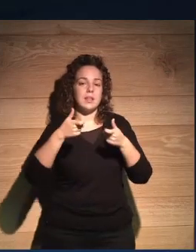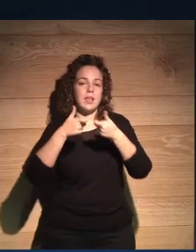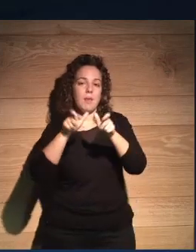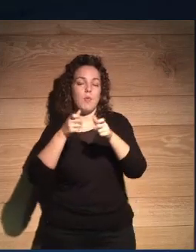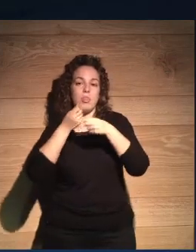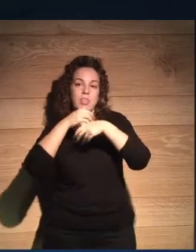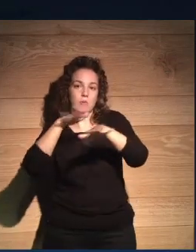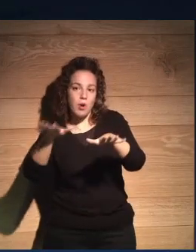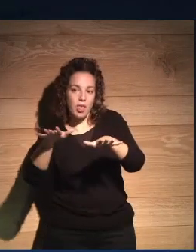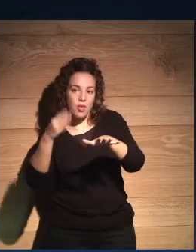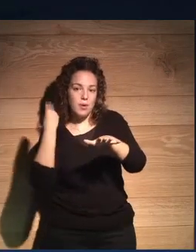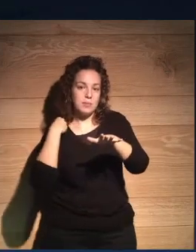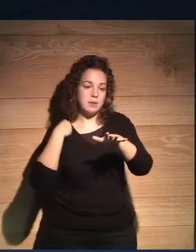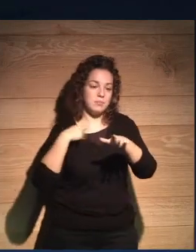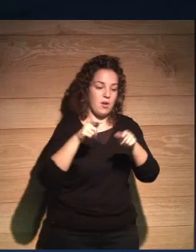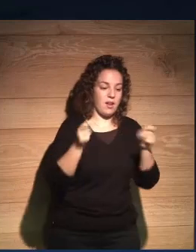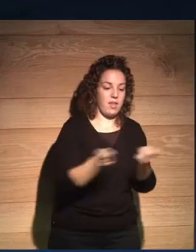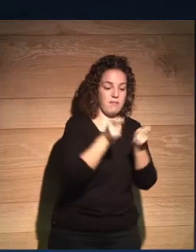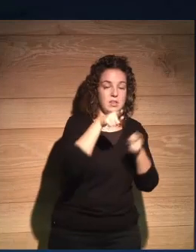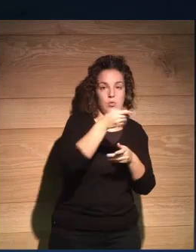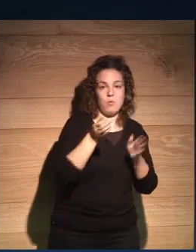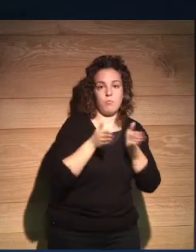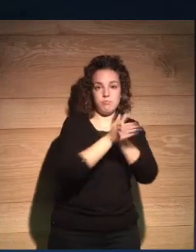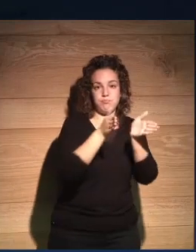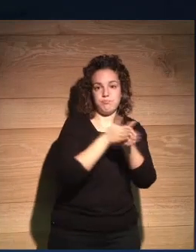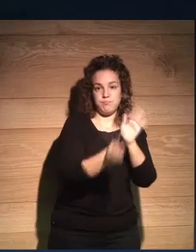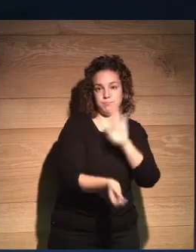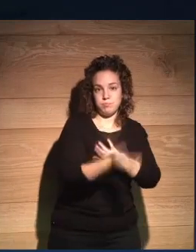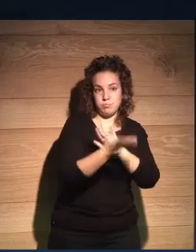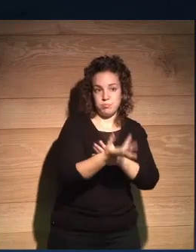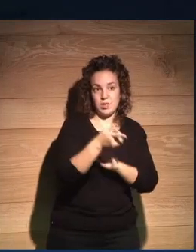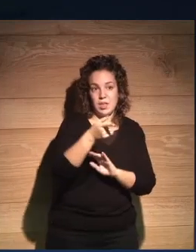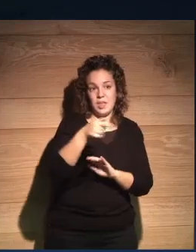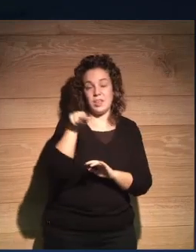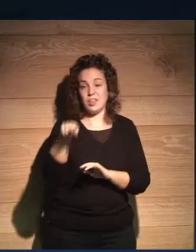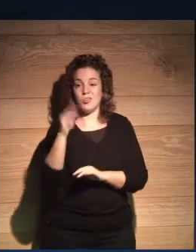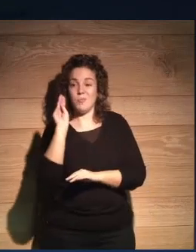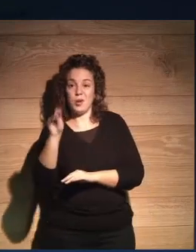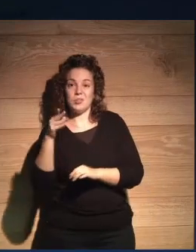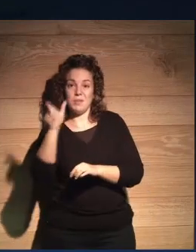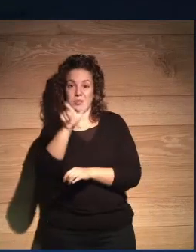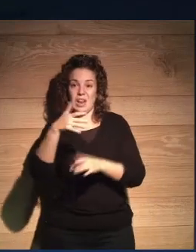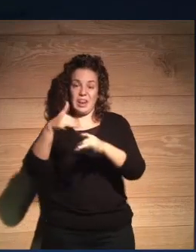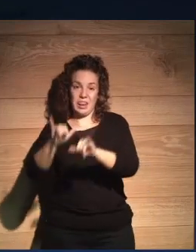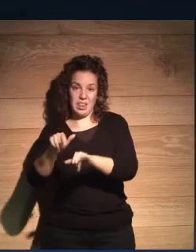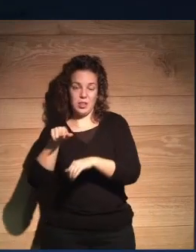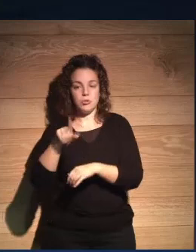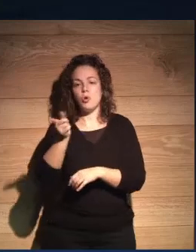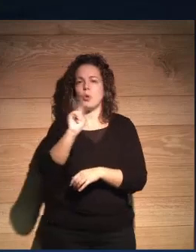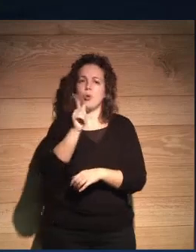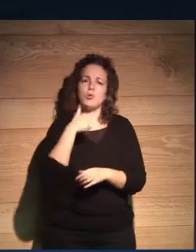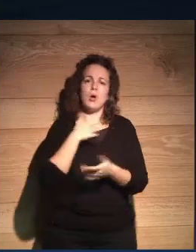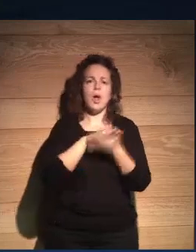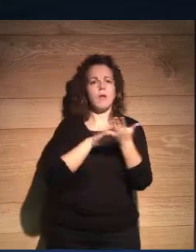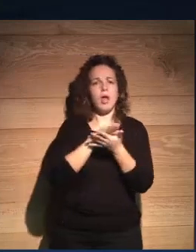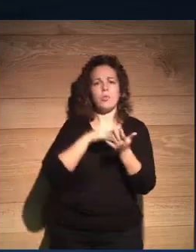no es lo que dice la revista que tú has publicado. Y eso no se lo pregunta a nadie. Tú dices, no, yo estoy hablando,